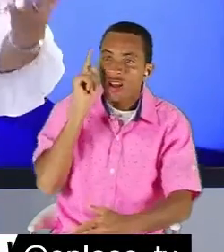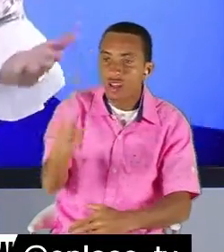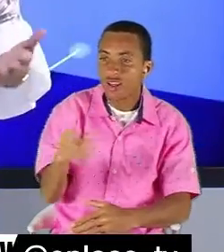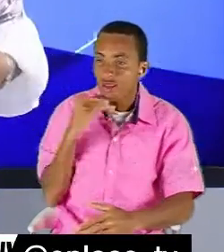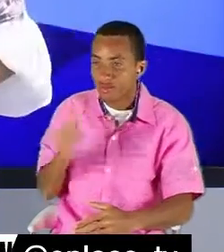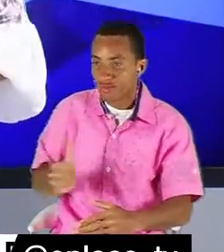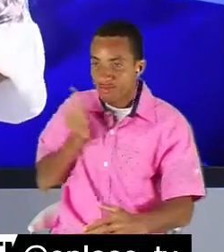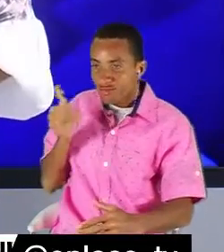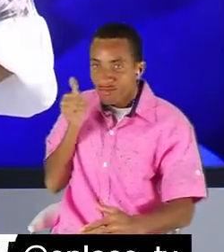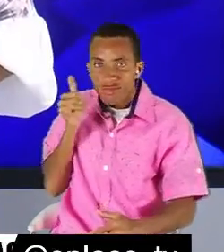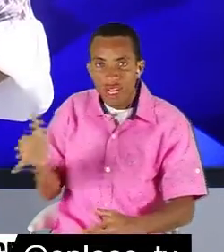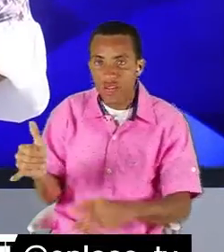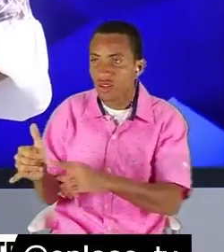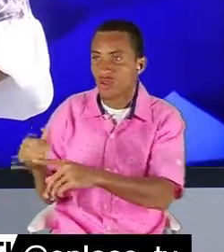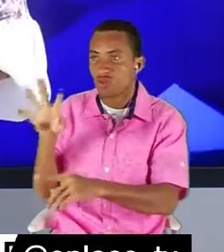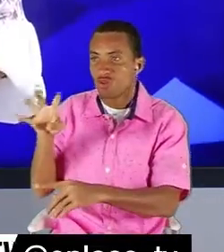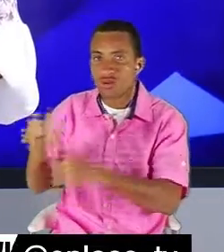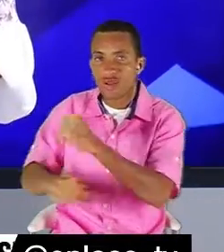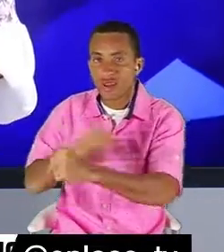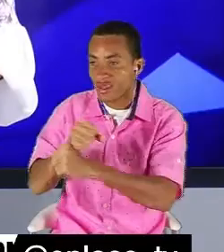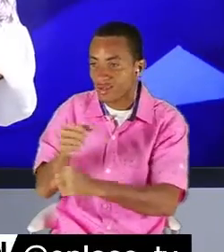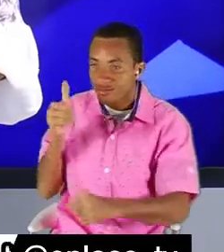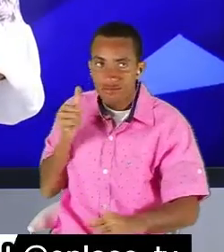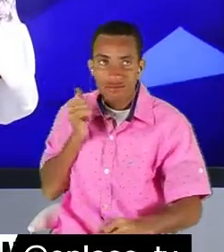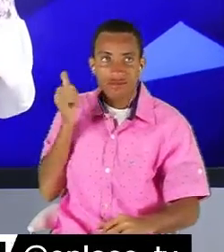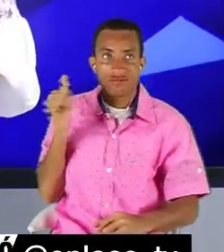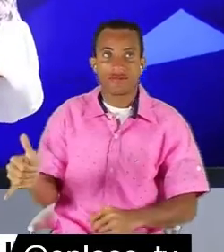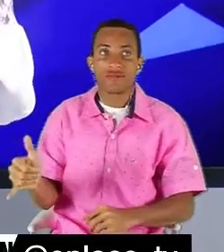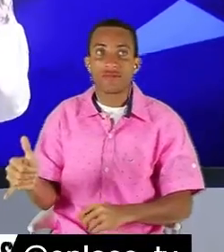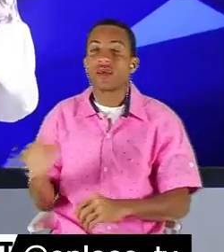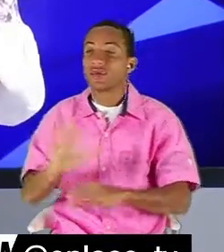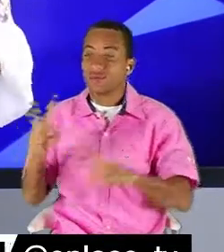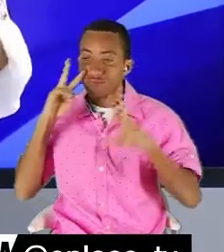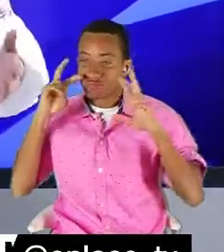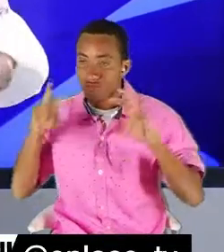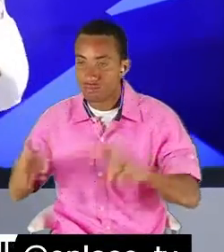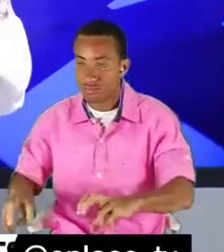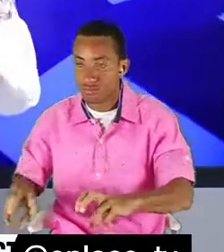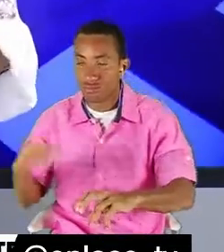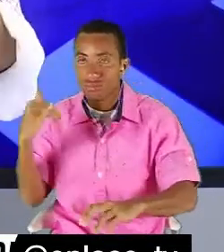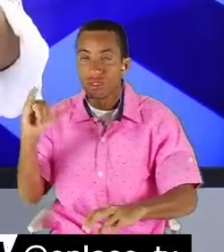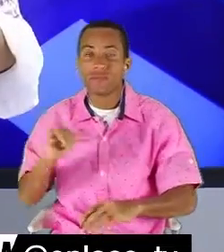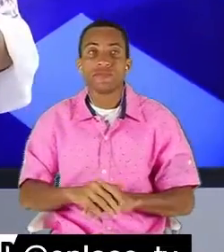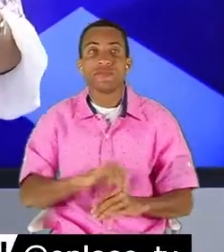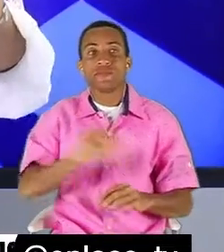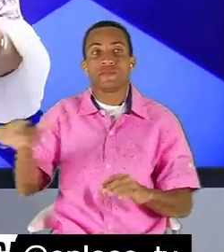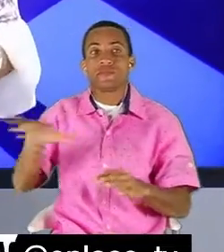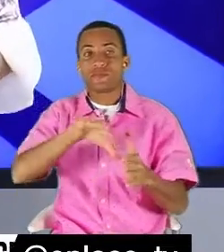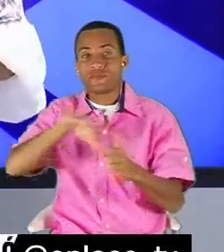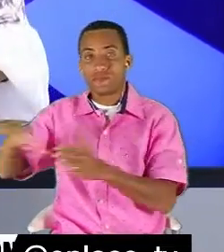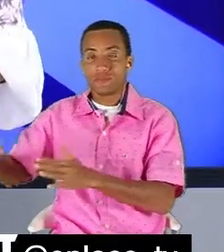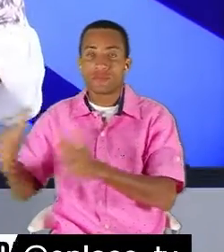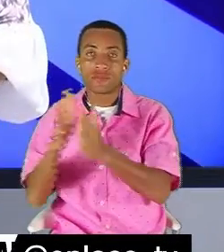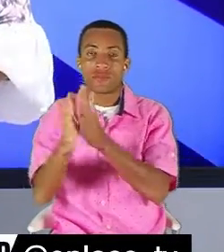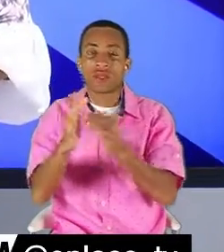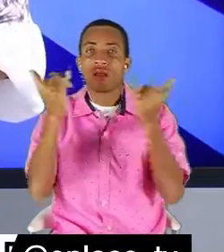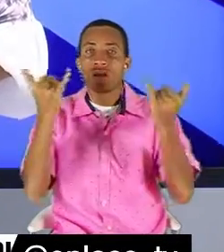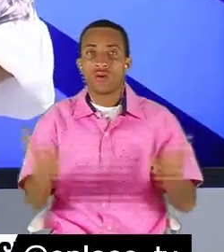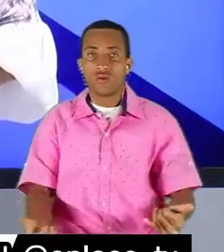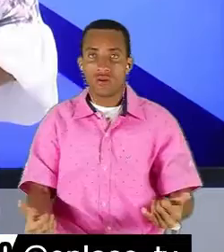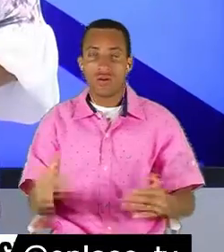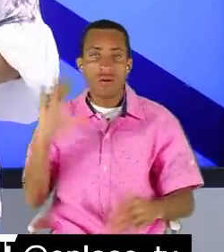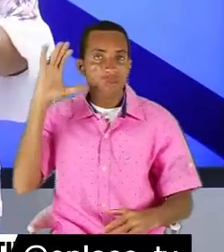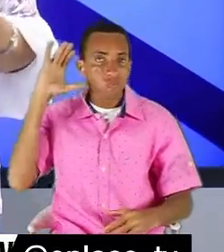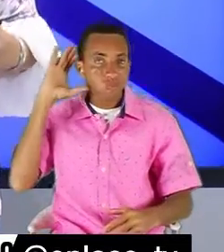captura del presunto agresor y realizará la respectiva investigación. En otras noticias, a esta hora mucha atención,